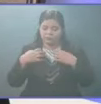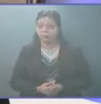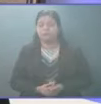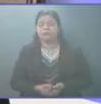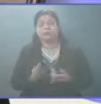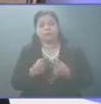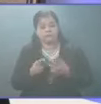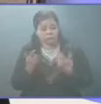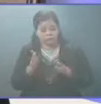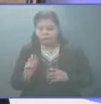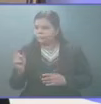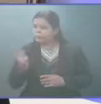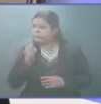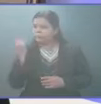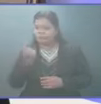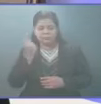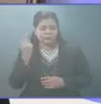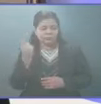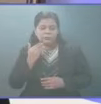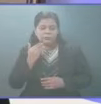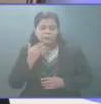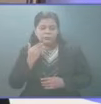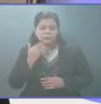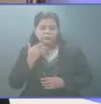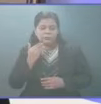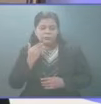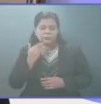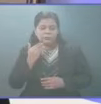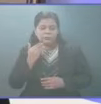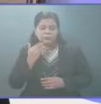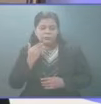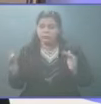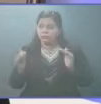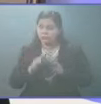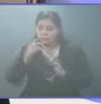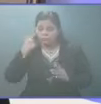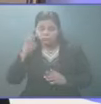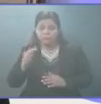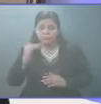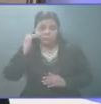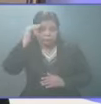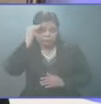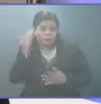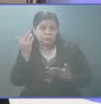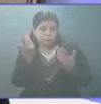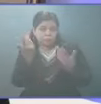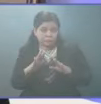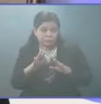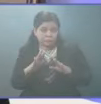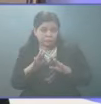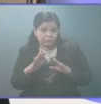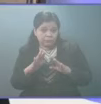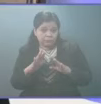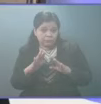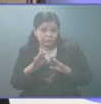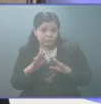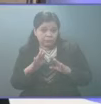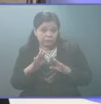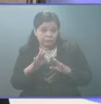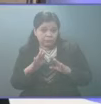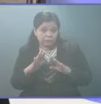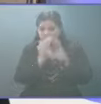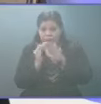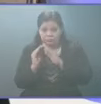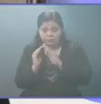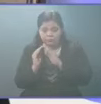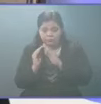no solo depende del adulto mayor su salud, sino que depende, en el caso del adulto mayor que resida en la comunidad,